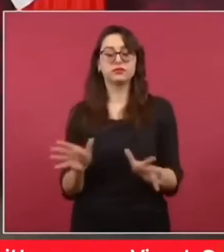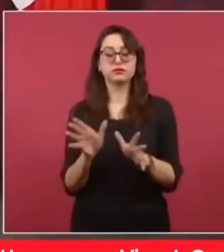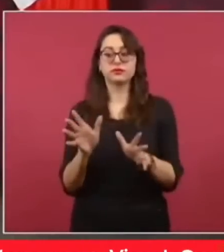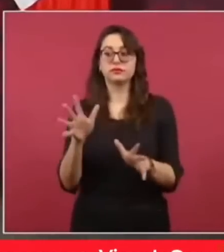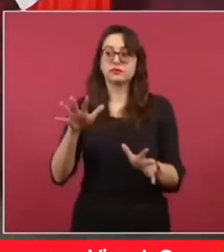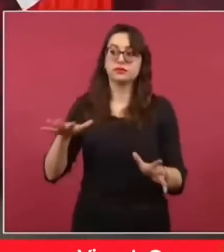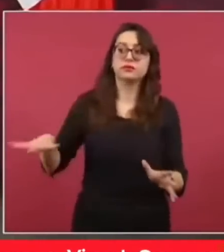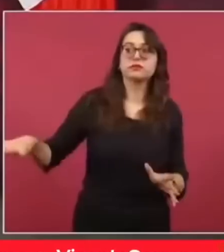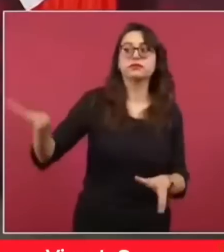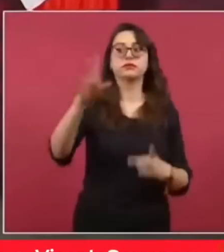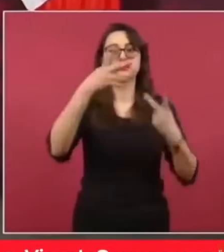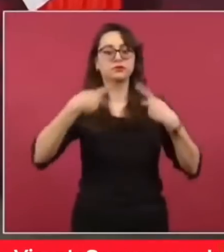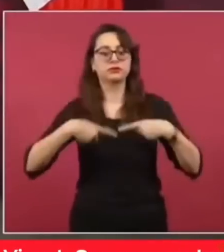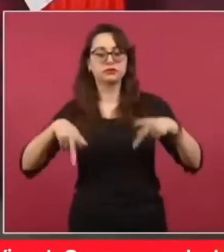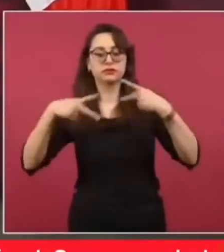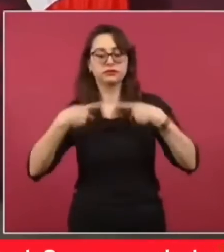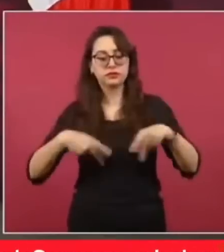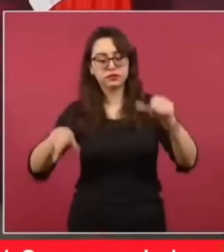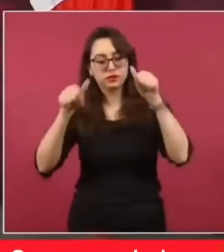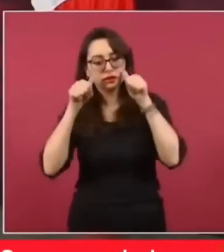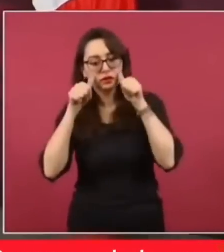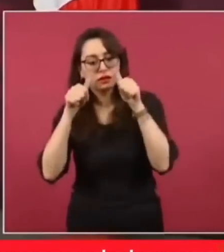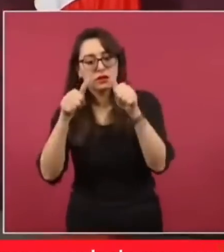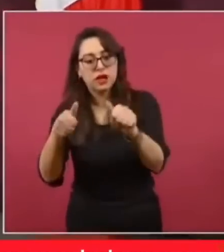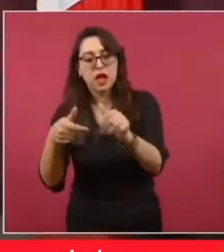para que muchos